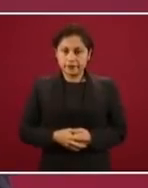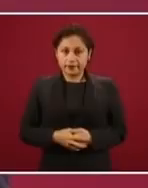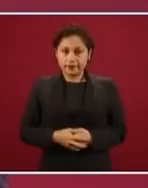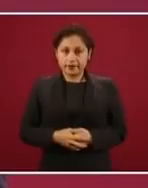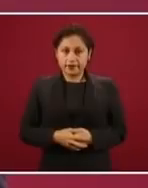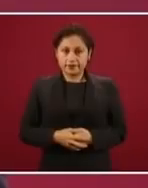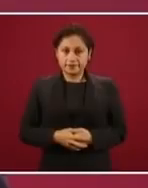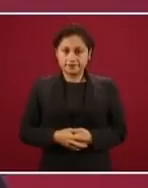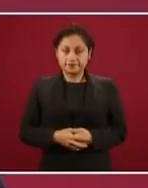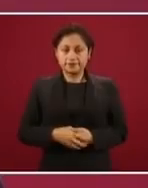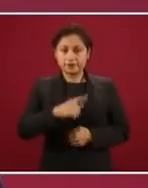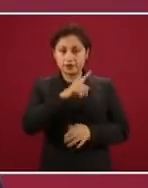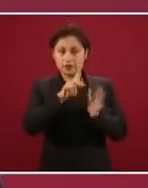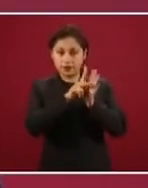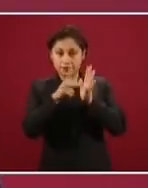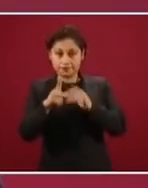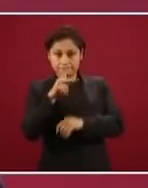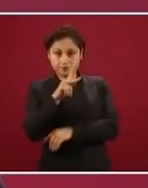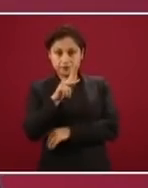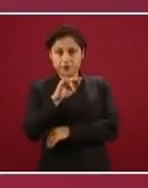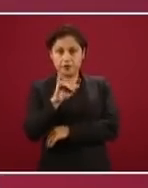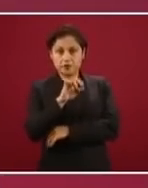el cual es el journal